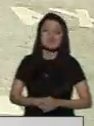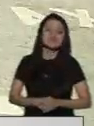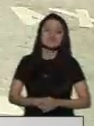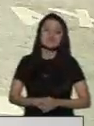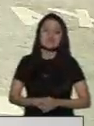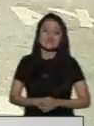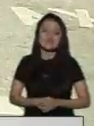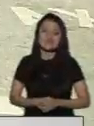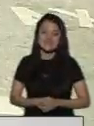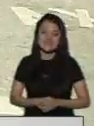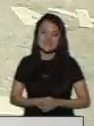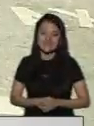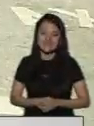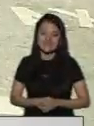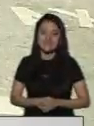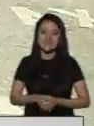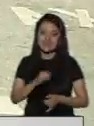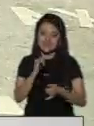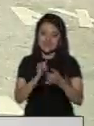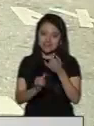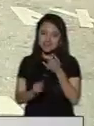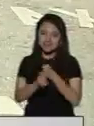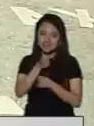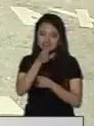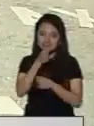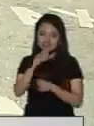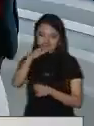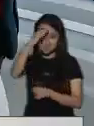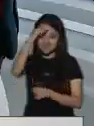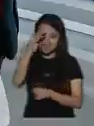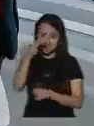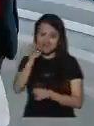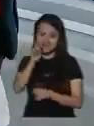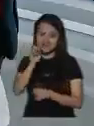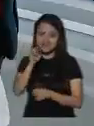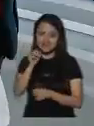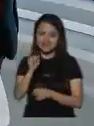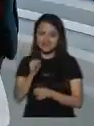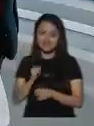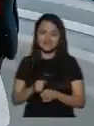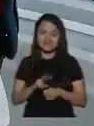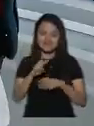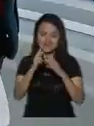Y con esta información nos despedimos. Desde Medellín, Hernán Muñoz, Noticentro 1 CMI.